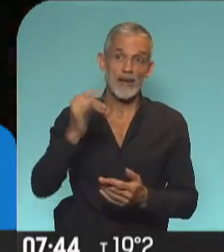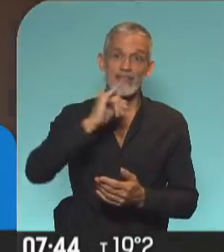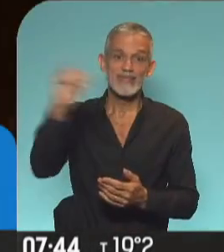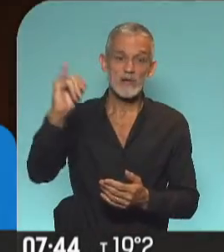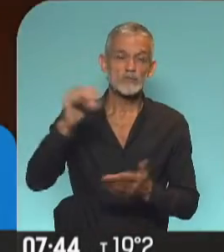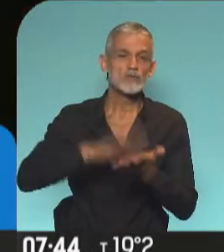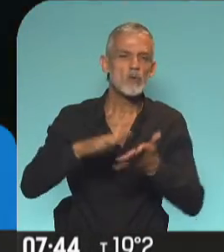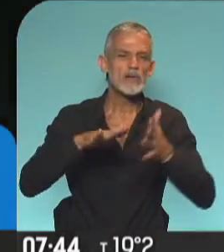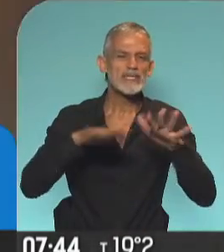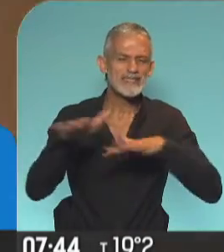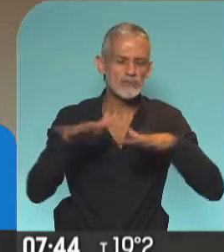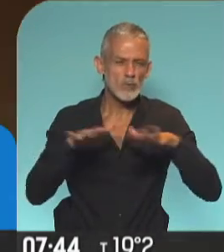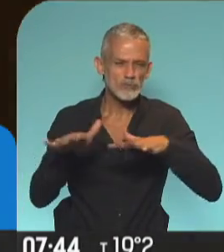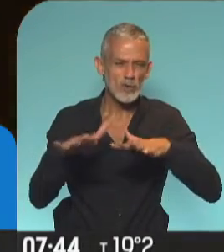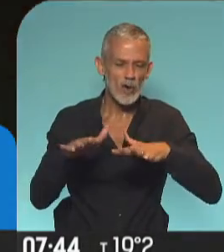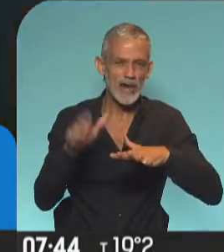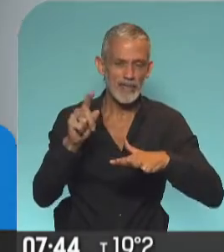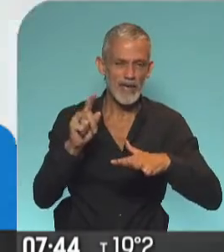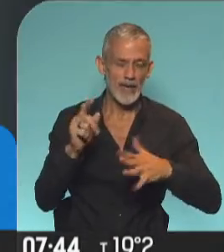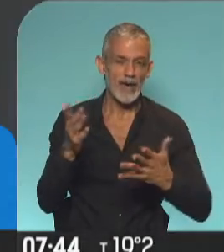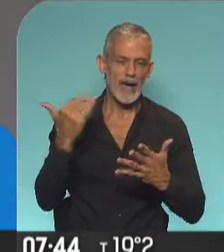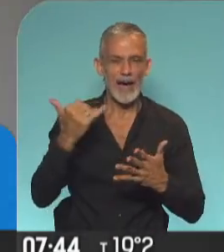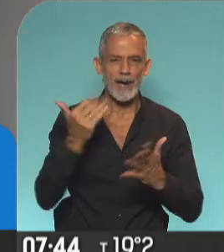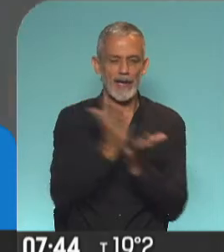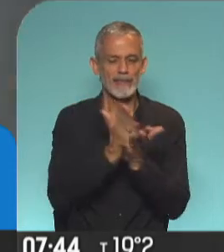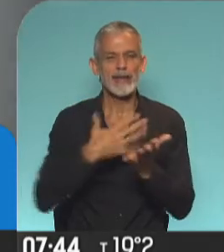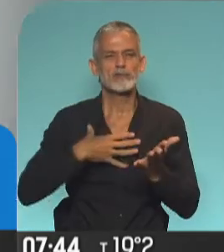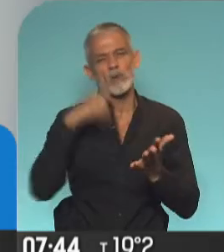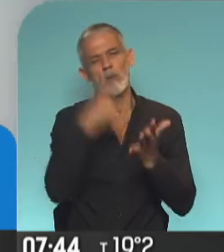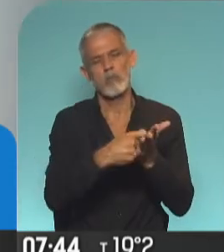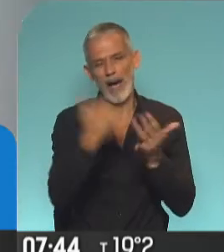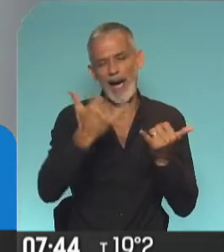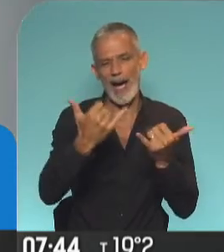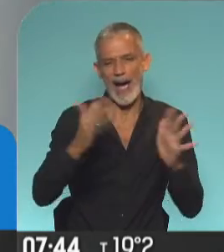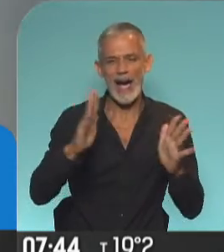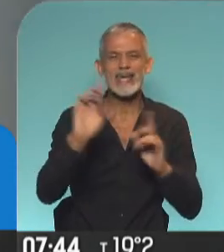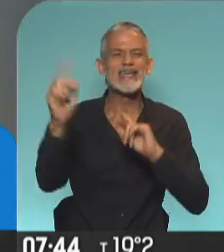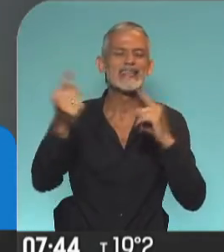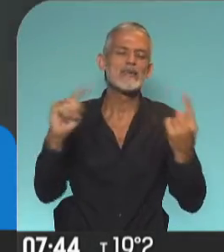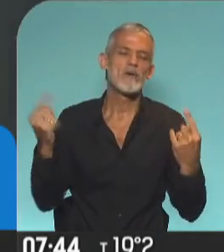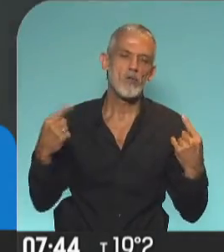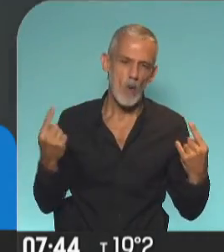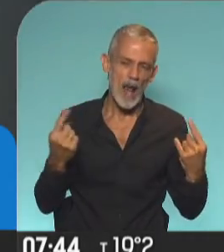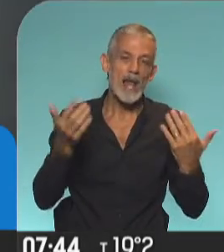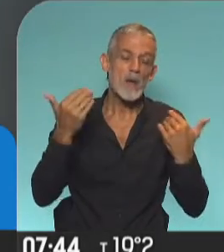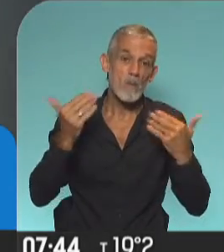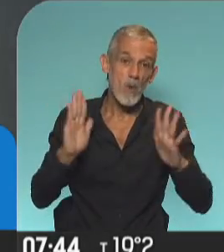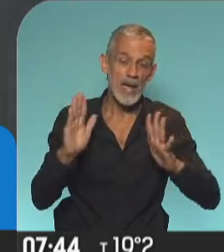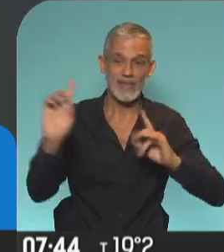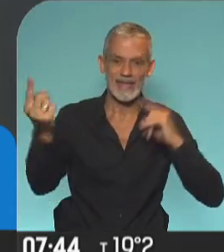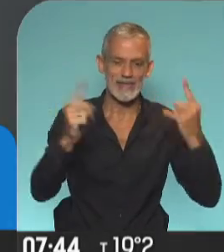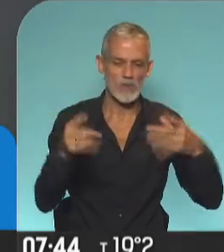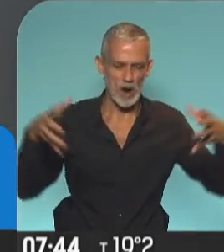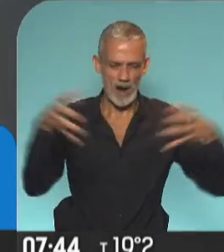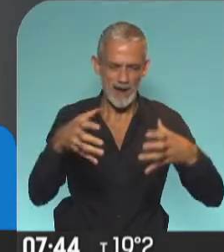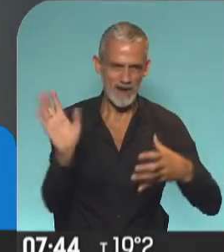de situaciones de violaciones de derechos humanos individualmente, se podría llamar lo que lo